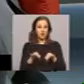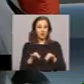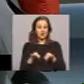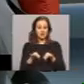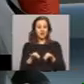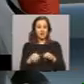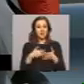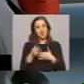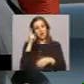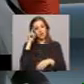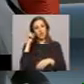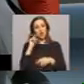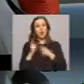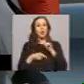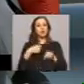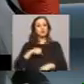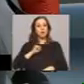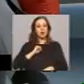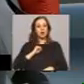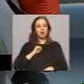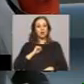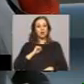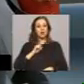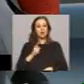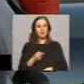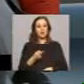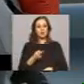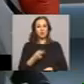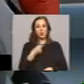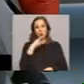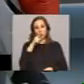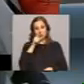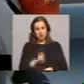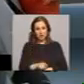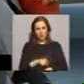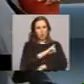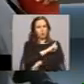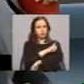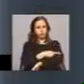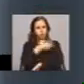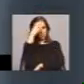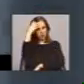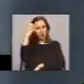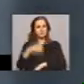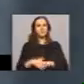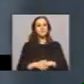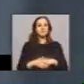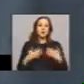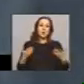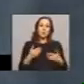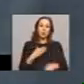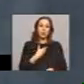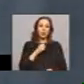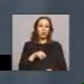esa idea de que España debería ser de nuevo una monarquía. Una monarquía, bueno, en su momento,